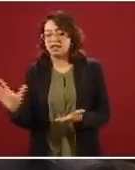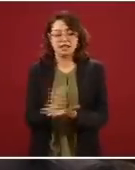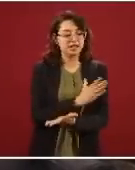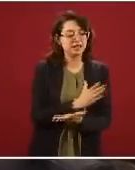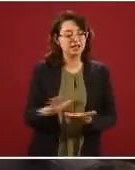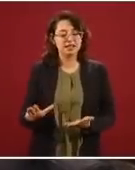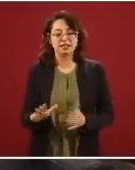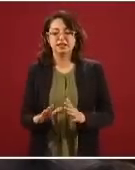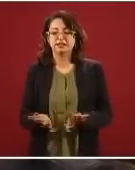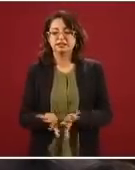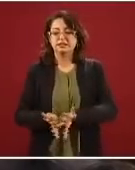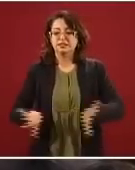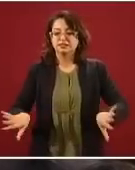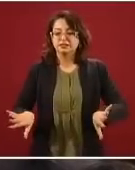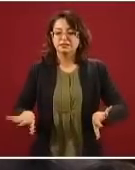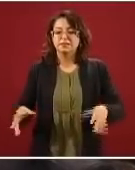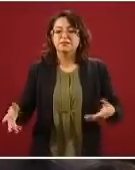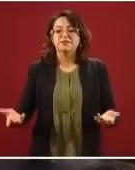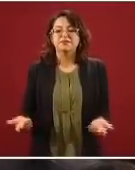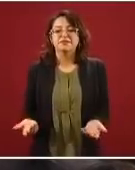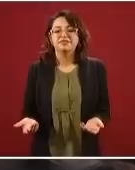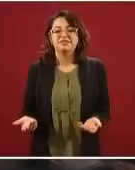Entonces, era